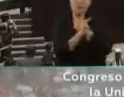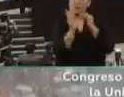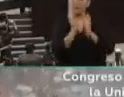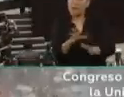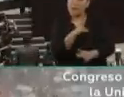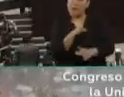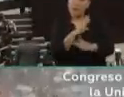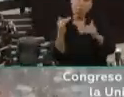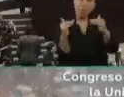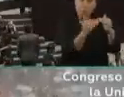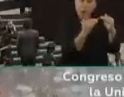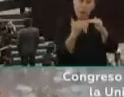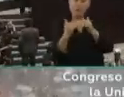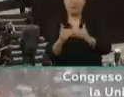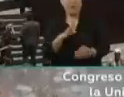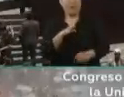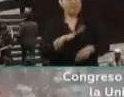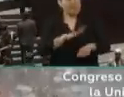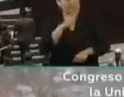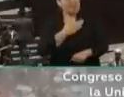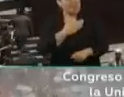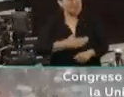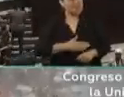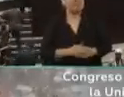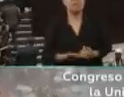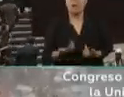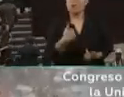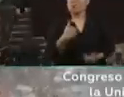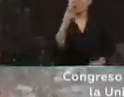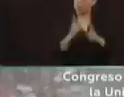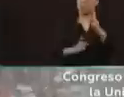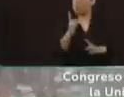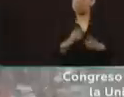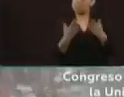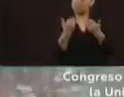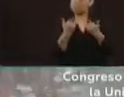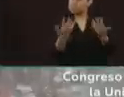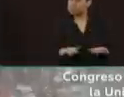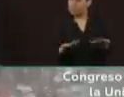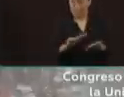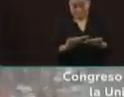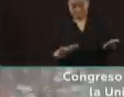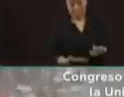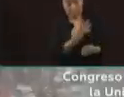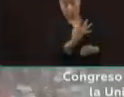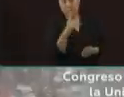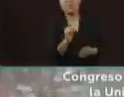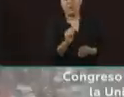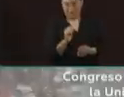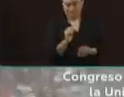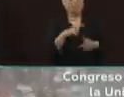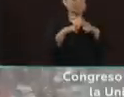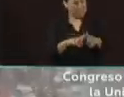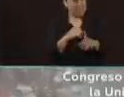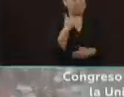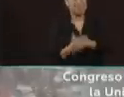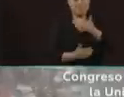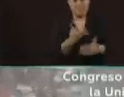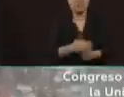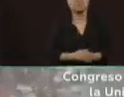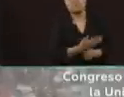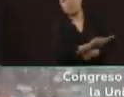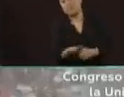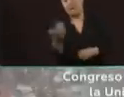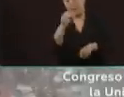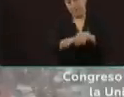igualitario, mucho más justo, y no tengo ninguna duda de que la 4T va para adelante. Amigas y amigos,